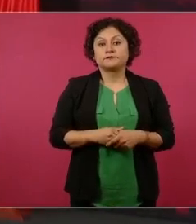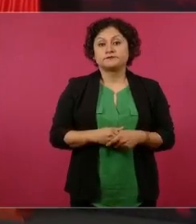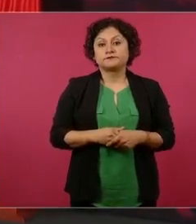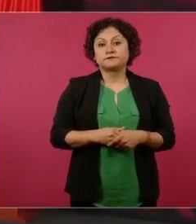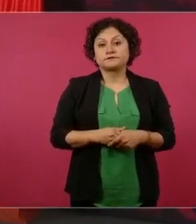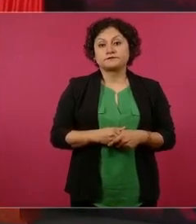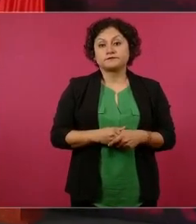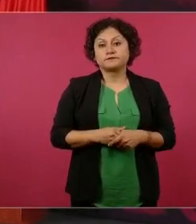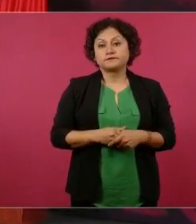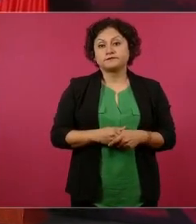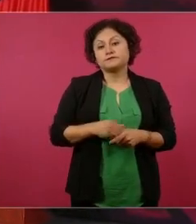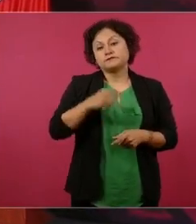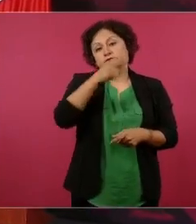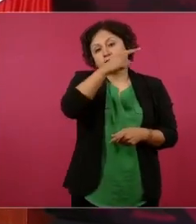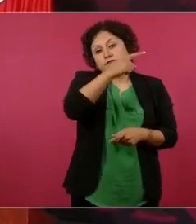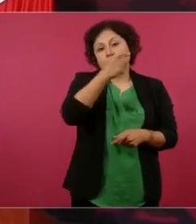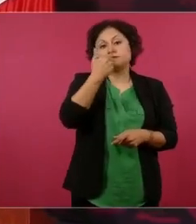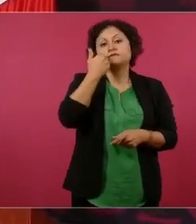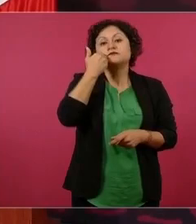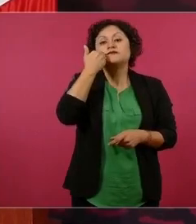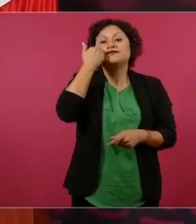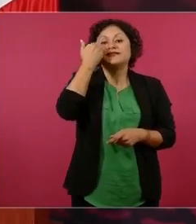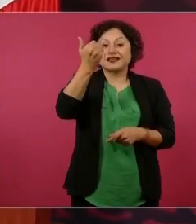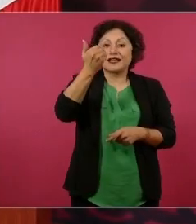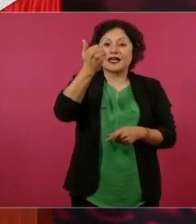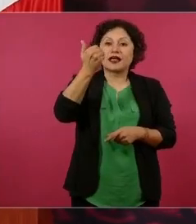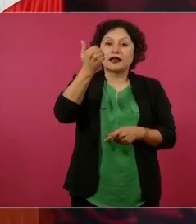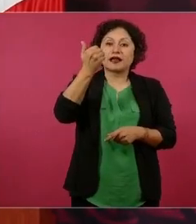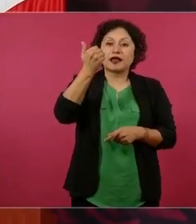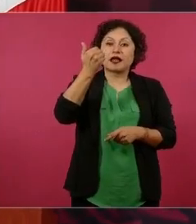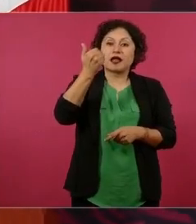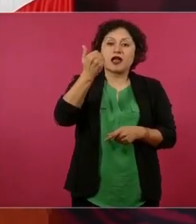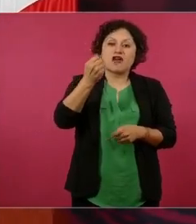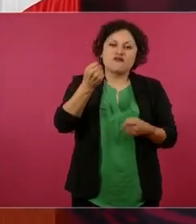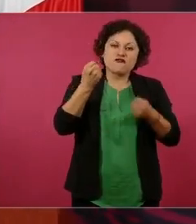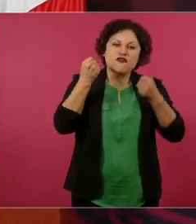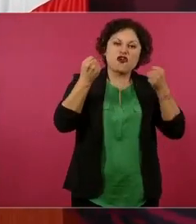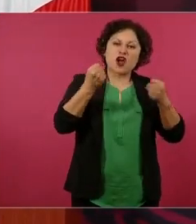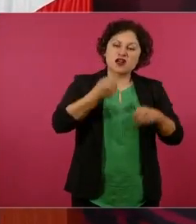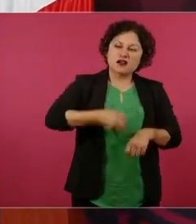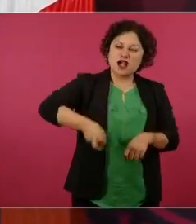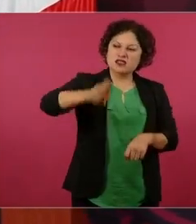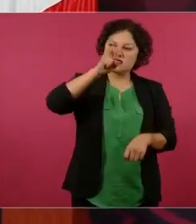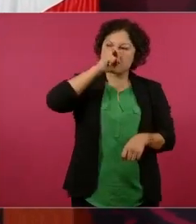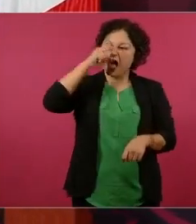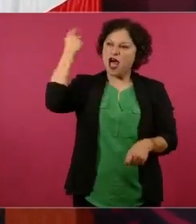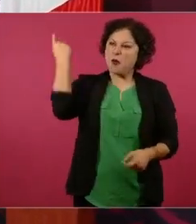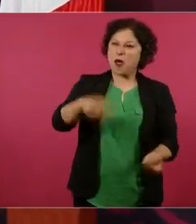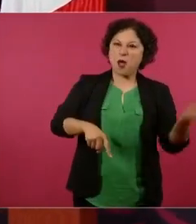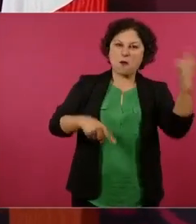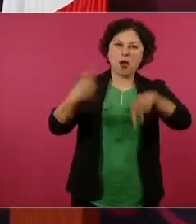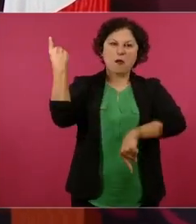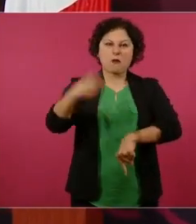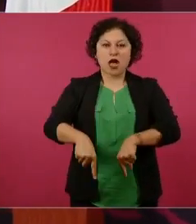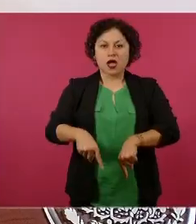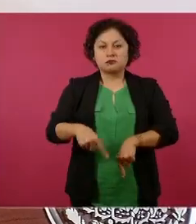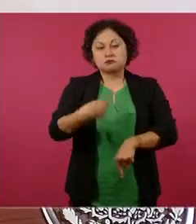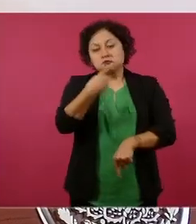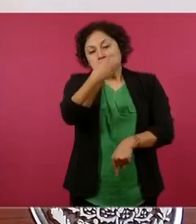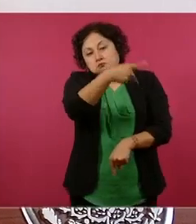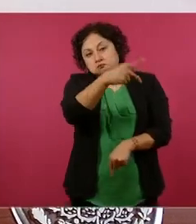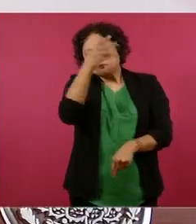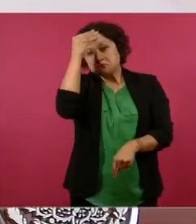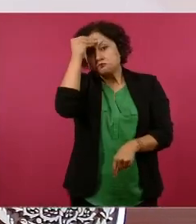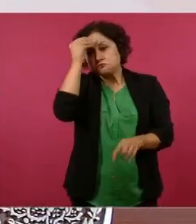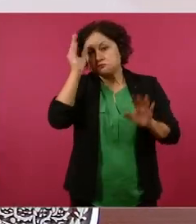buscar resolver todo con el uso de la fuerza. Y yo estudié en una escuela donde me enseñaron de